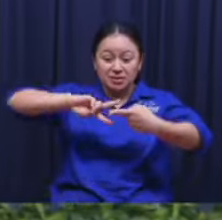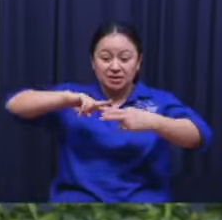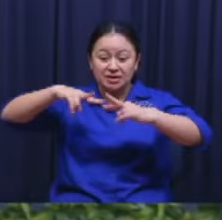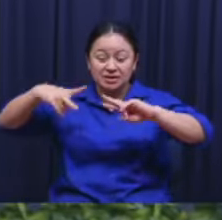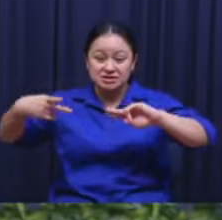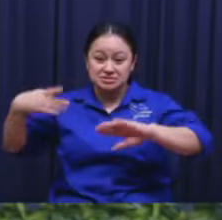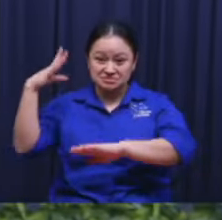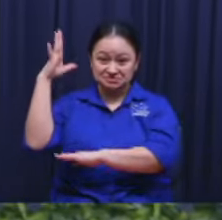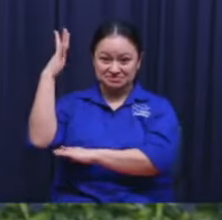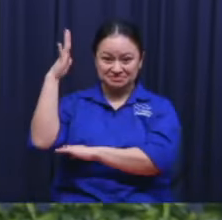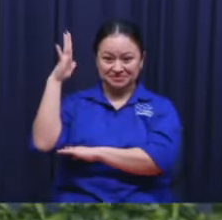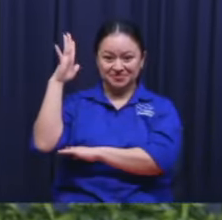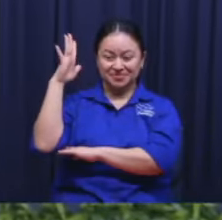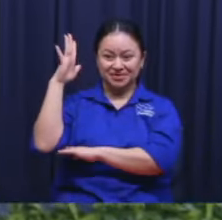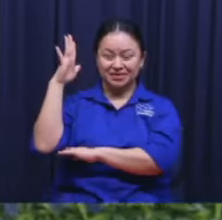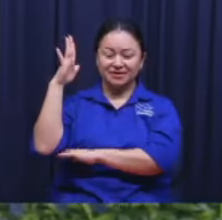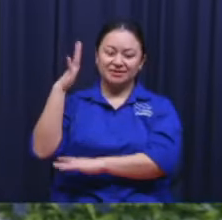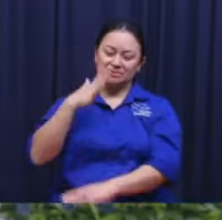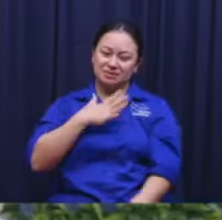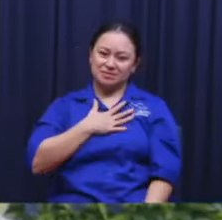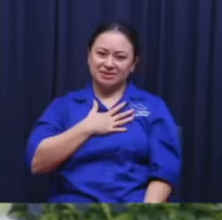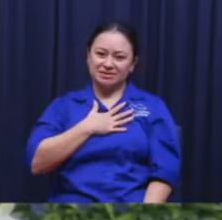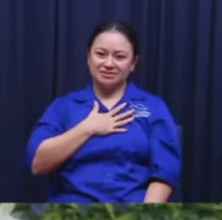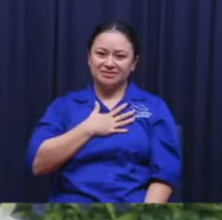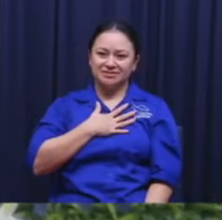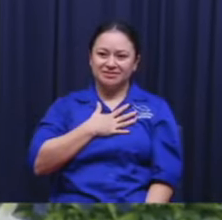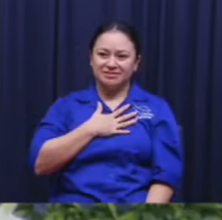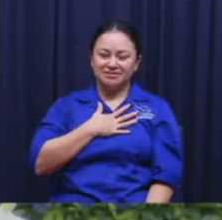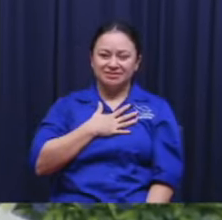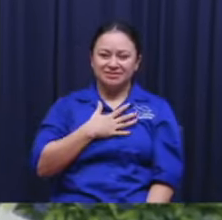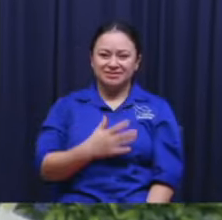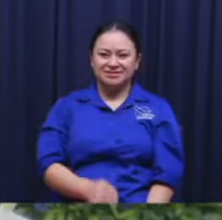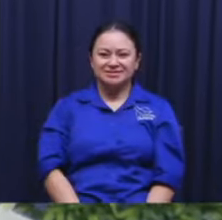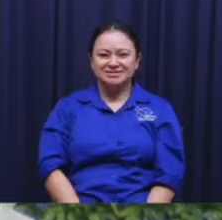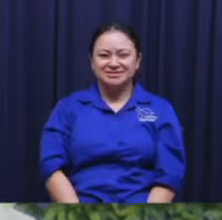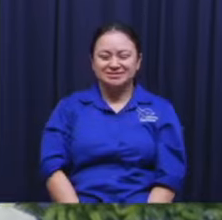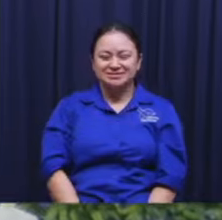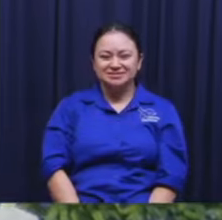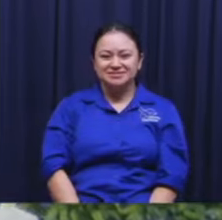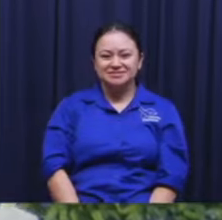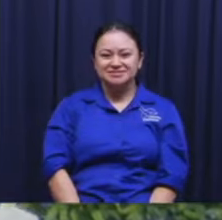Porque, hermano, ya uno va llegando a sábado,